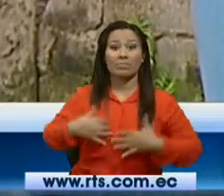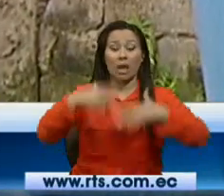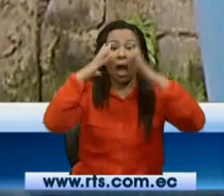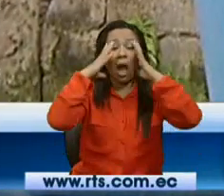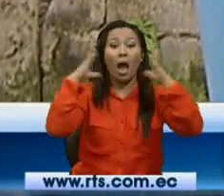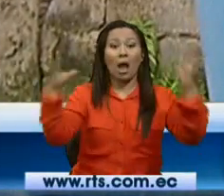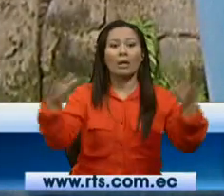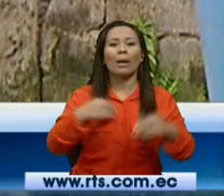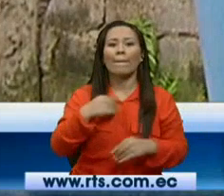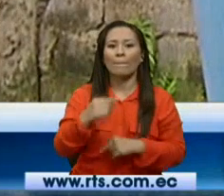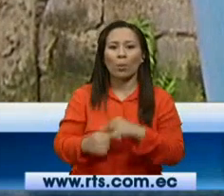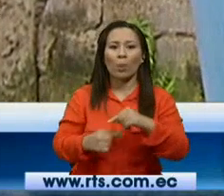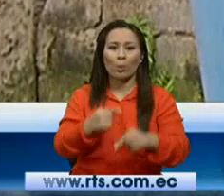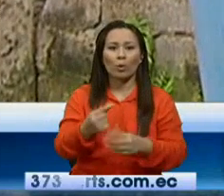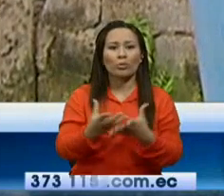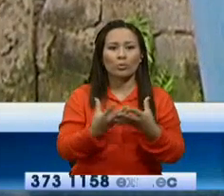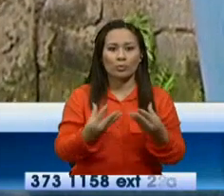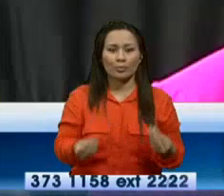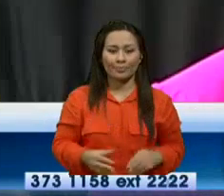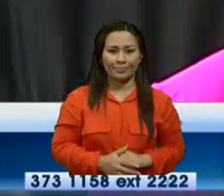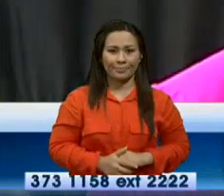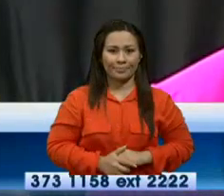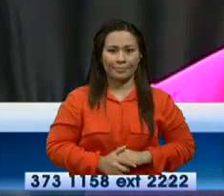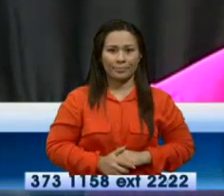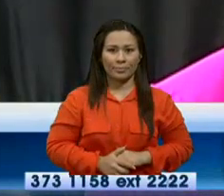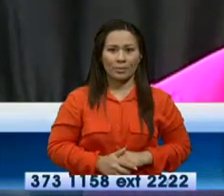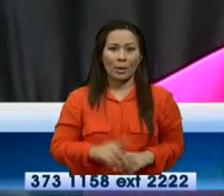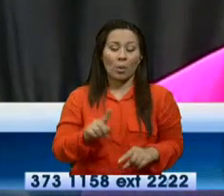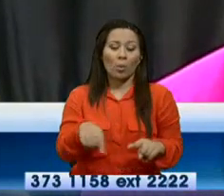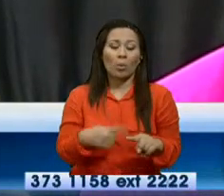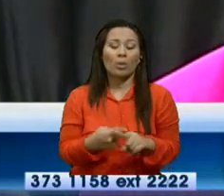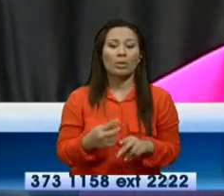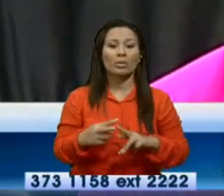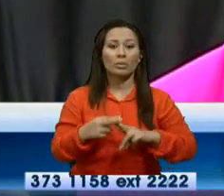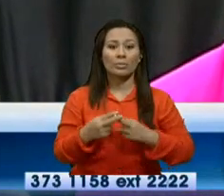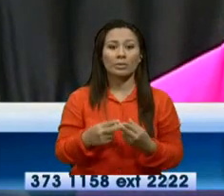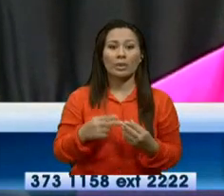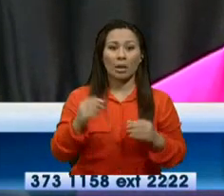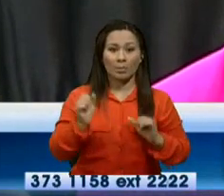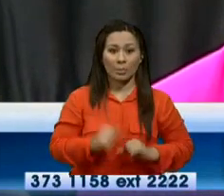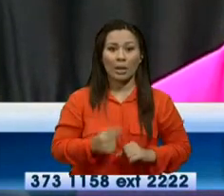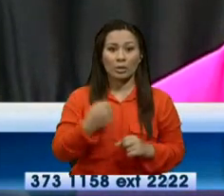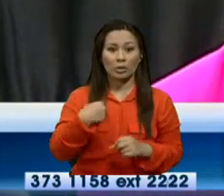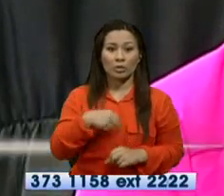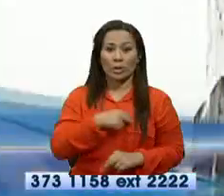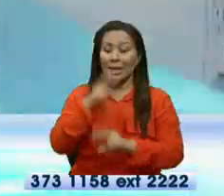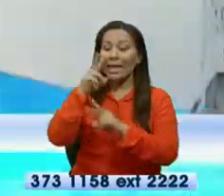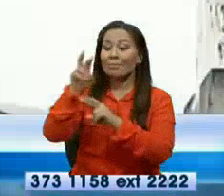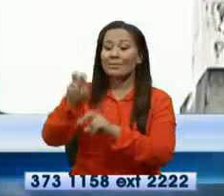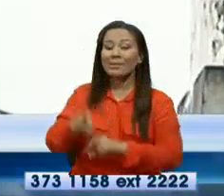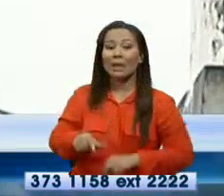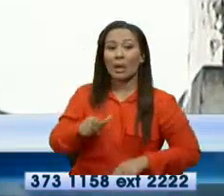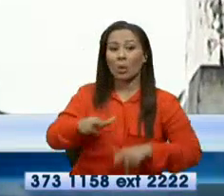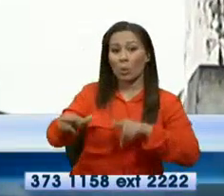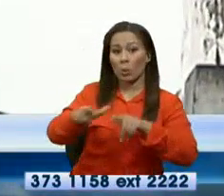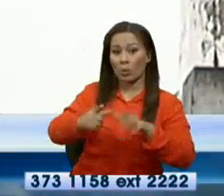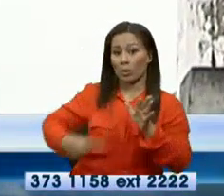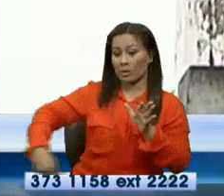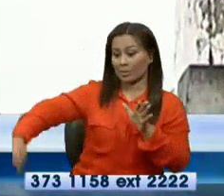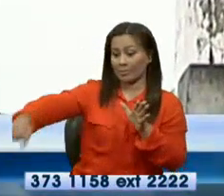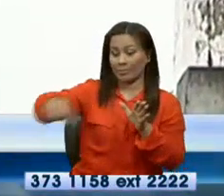en proceso de solución. El tanque está funcionando, estamos haciendo investigaciones en el sector, podría